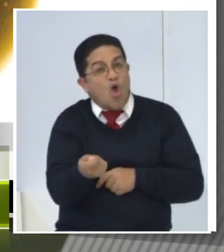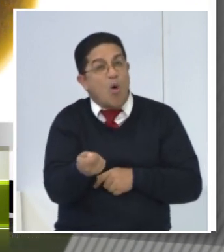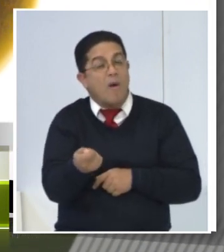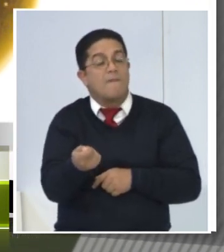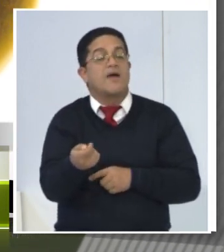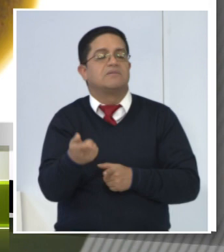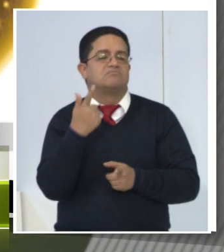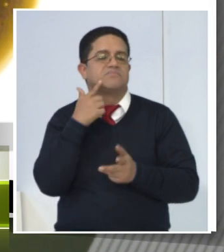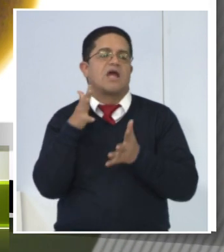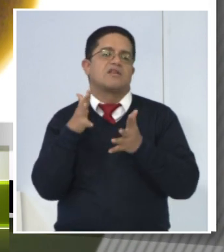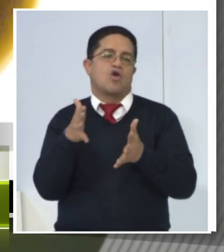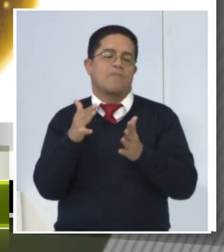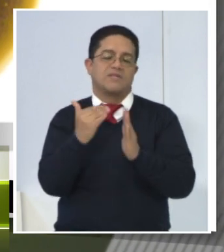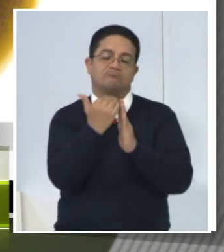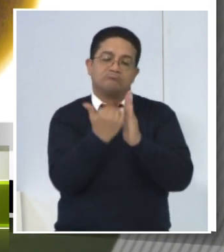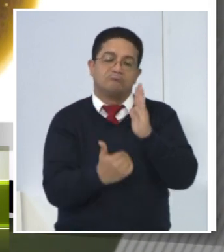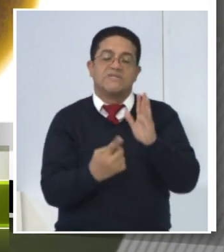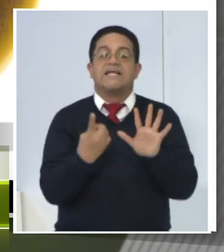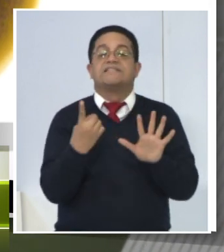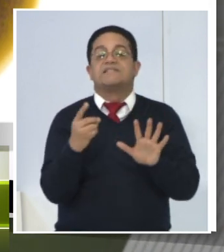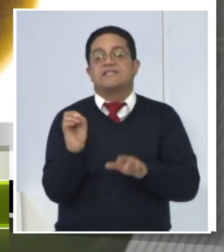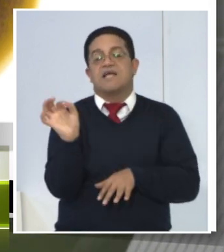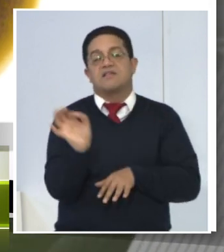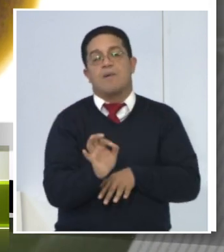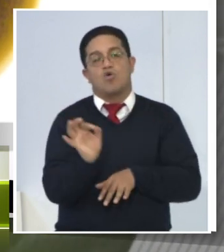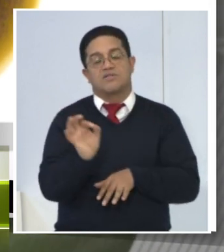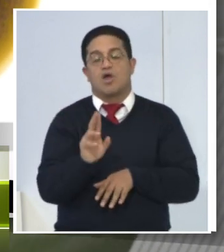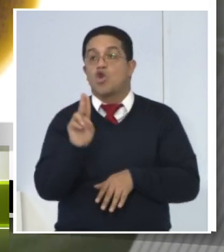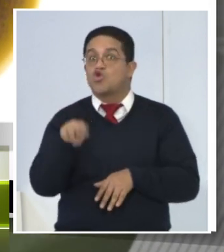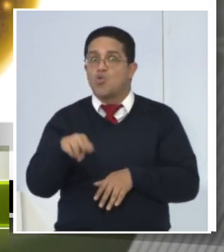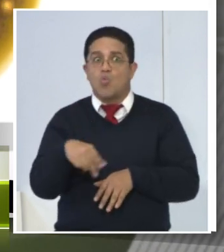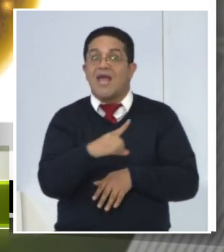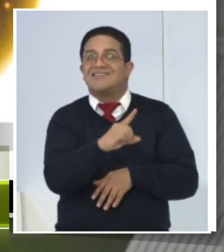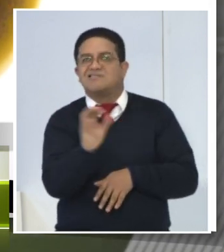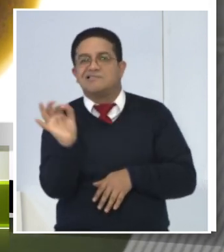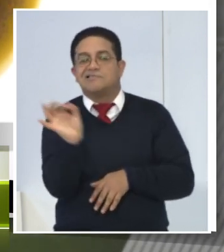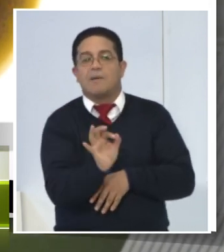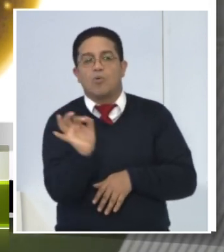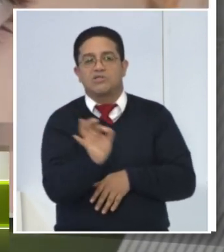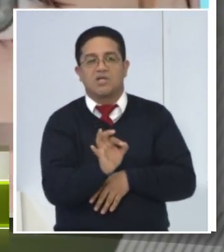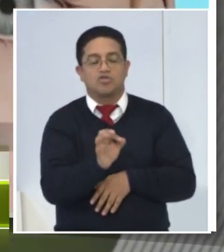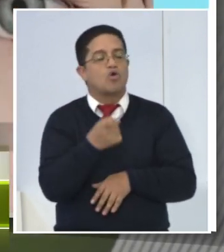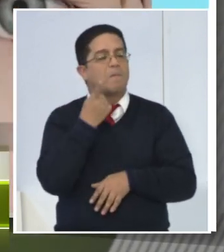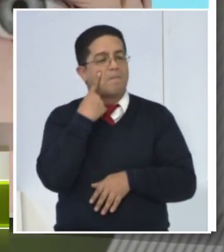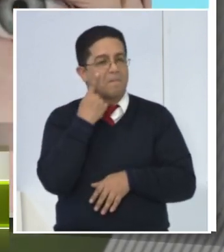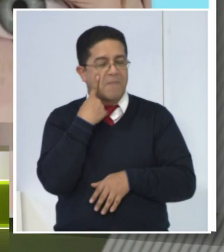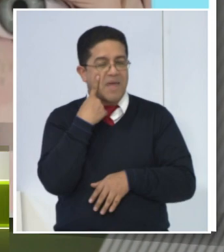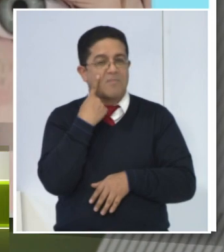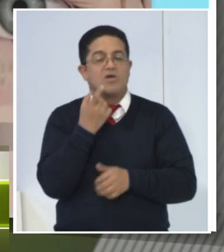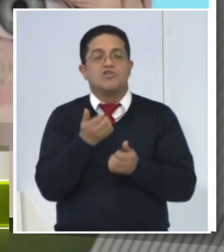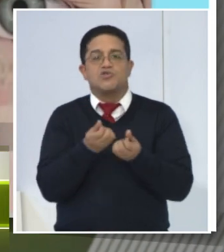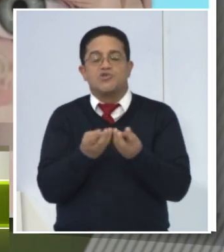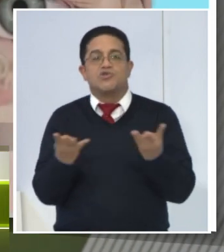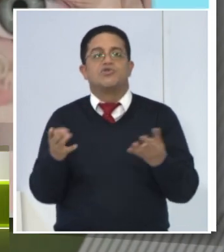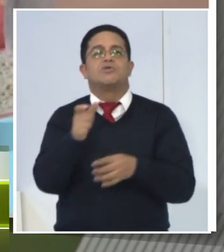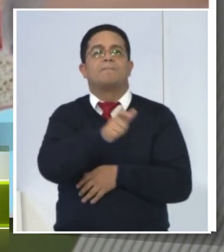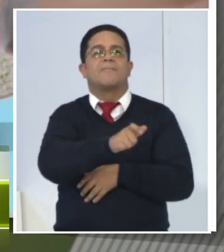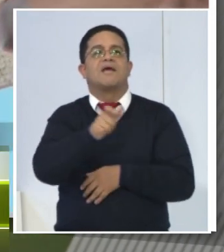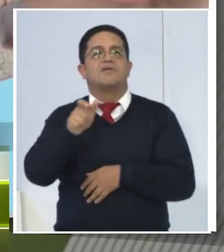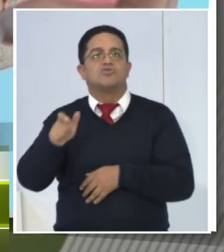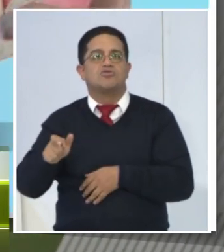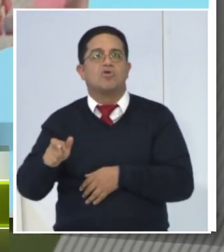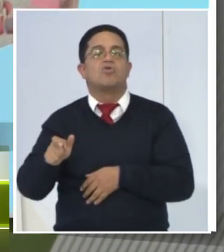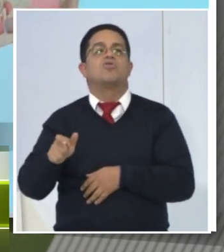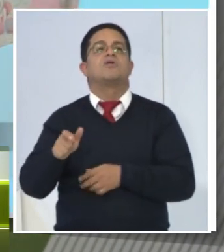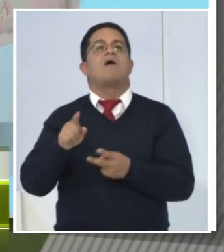la recomendación es por debajo del 60%, nunca puede estar al 100%. Nosotros vemos en la consulta cantidad de personas que durante